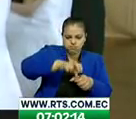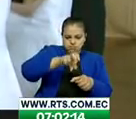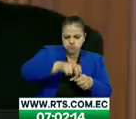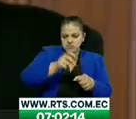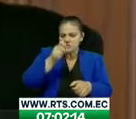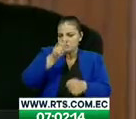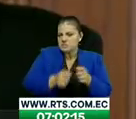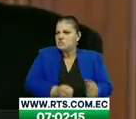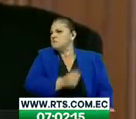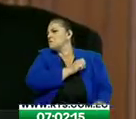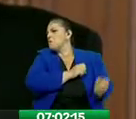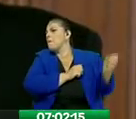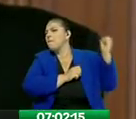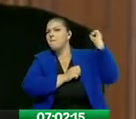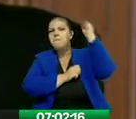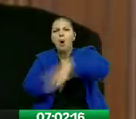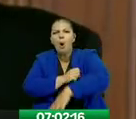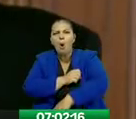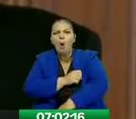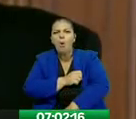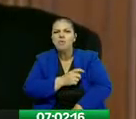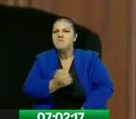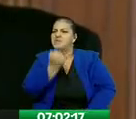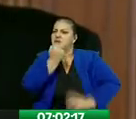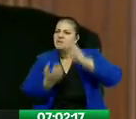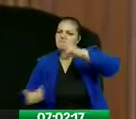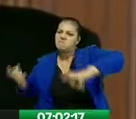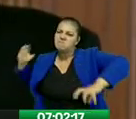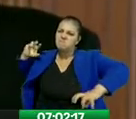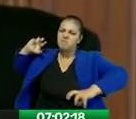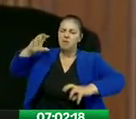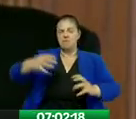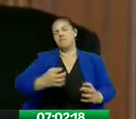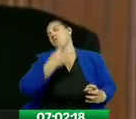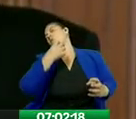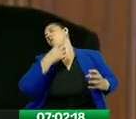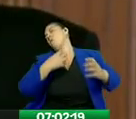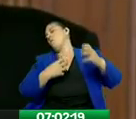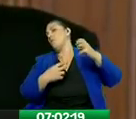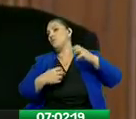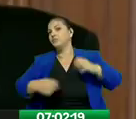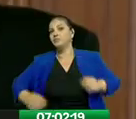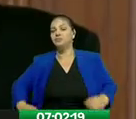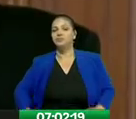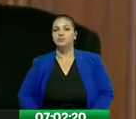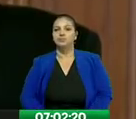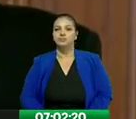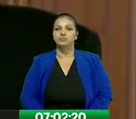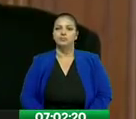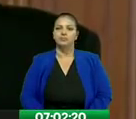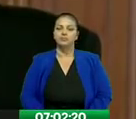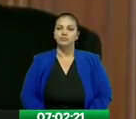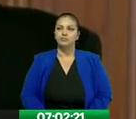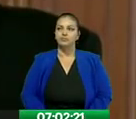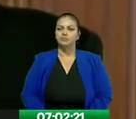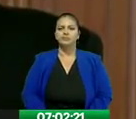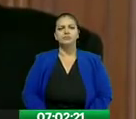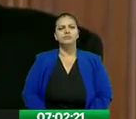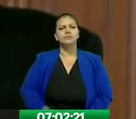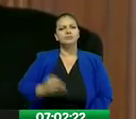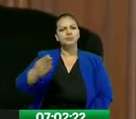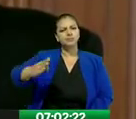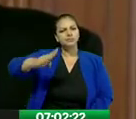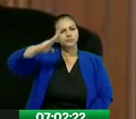lanzacohetes. Un abrazo especial quiero dar a los capitanes Javier Santillán y Edwin Torres, que son los más